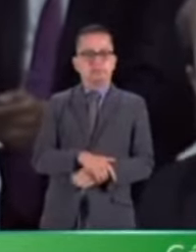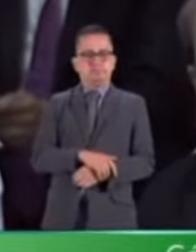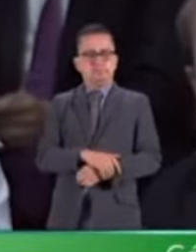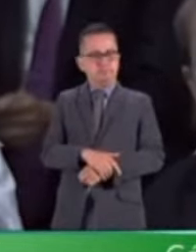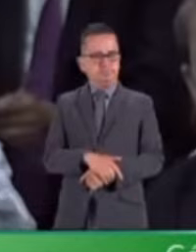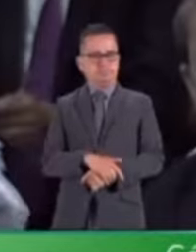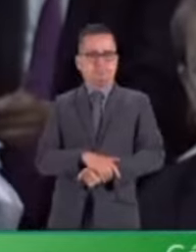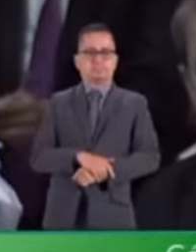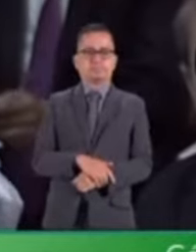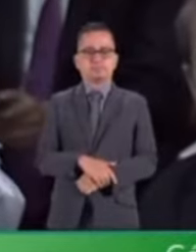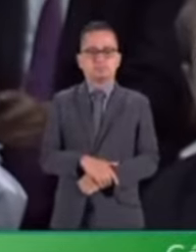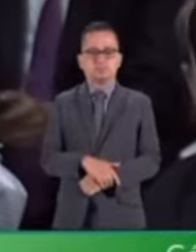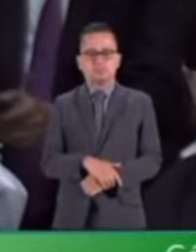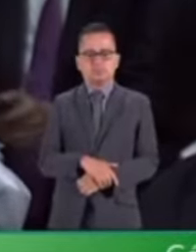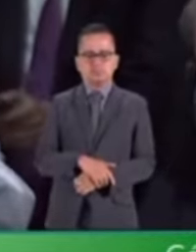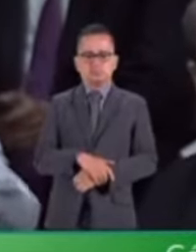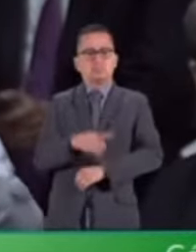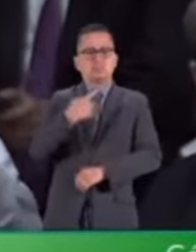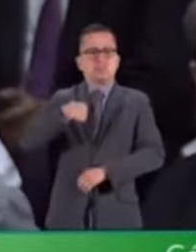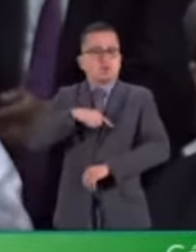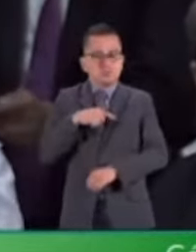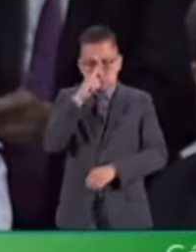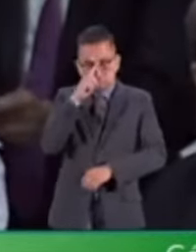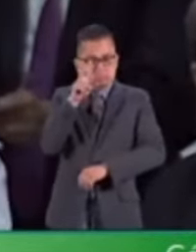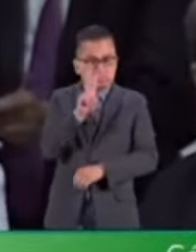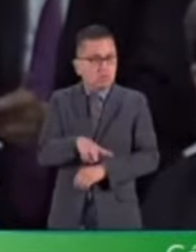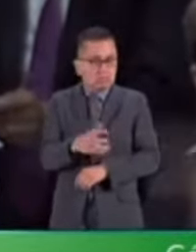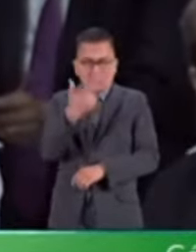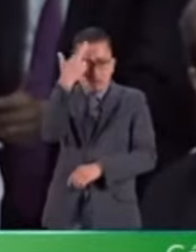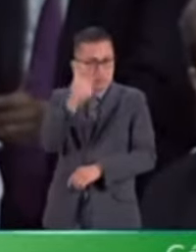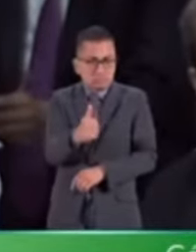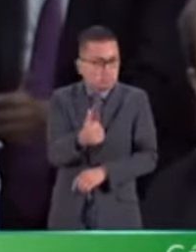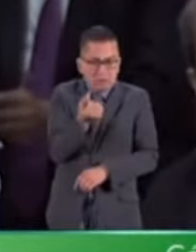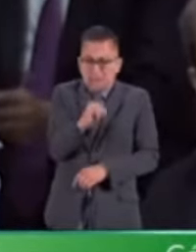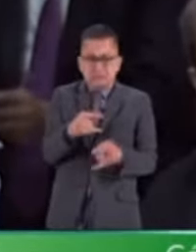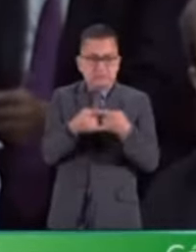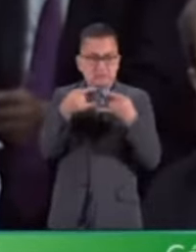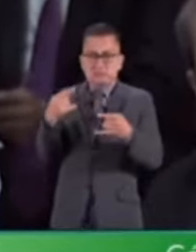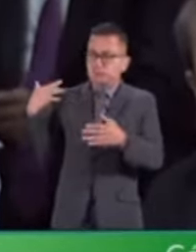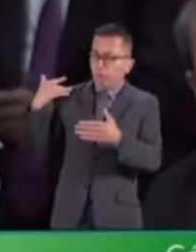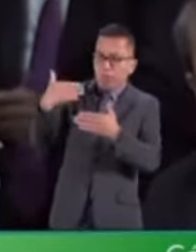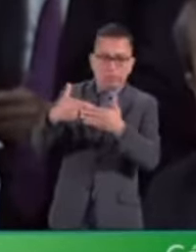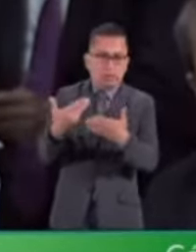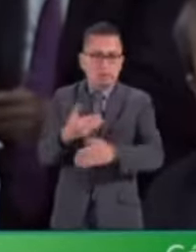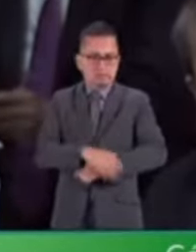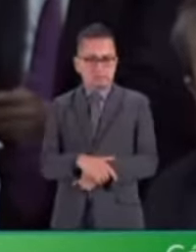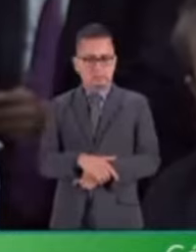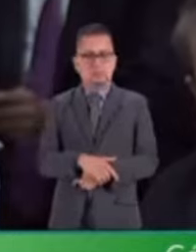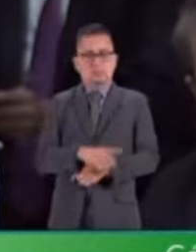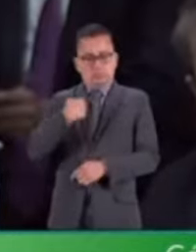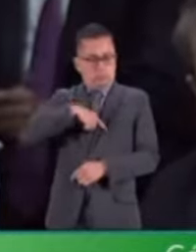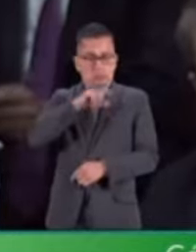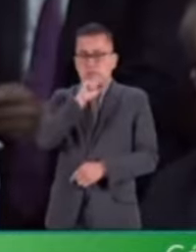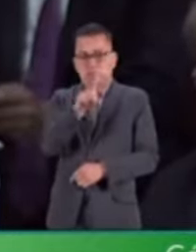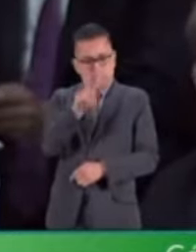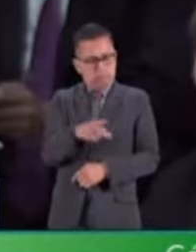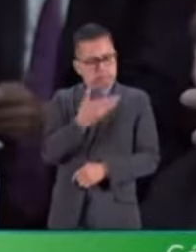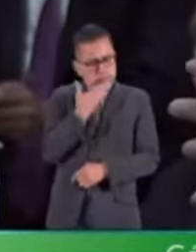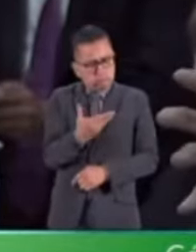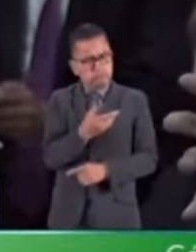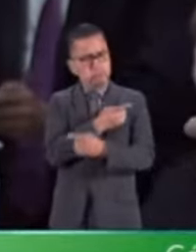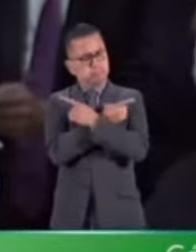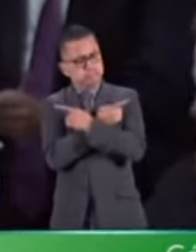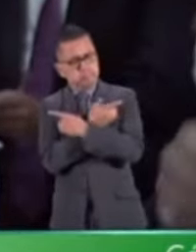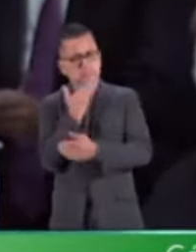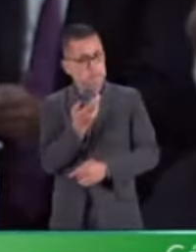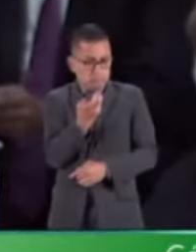Nos asiste la razón histórica, nos asiste la razón moral, nos